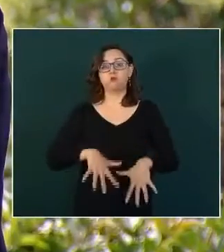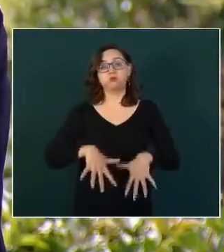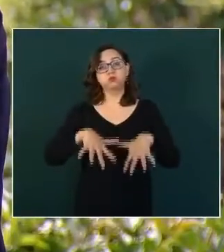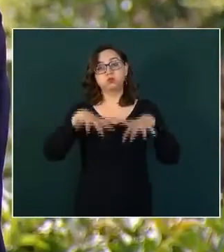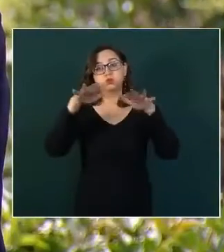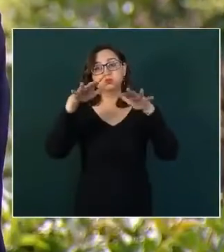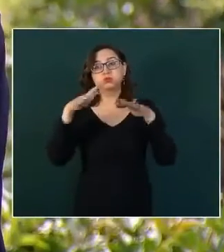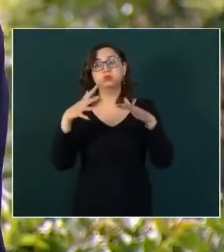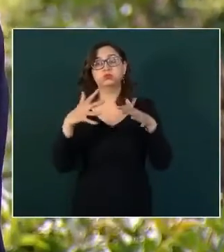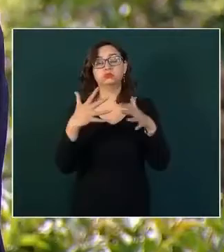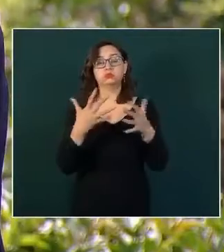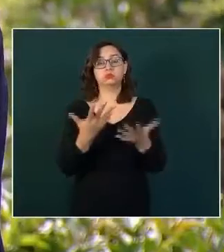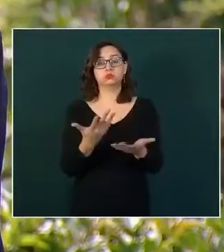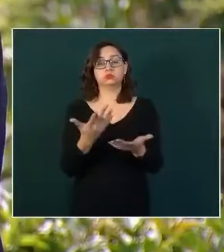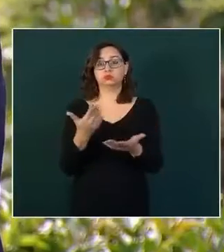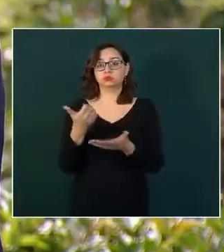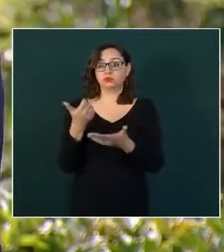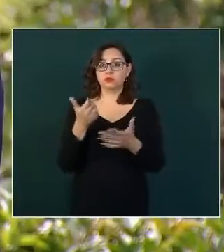inundaciones,